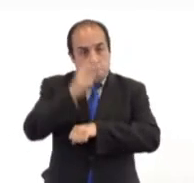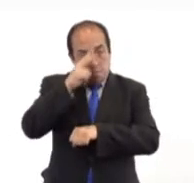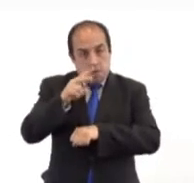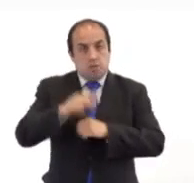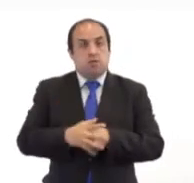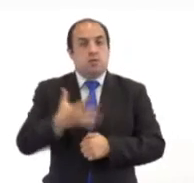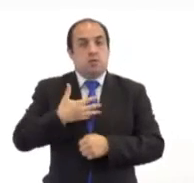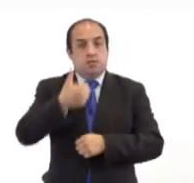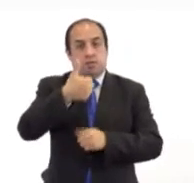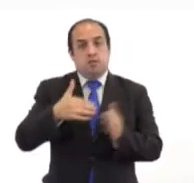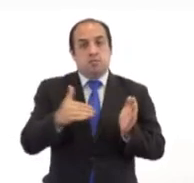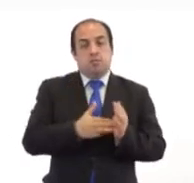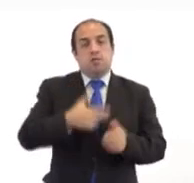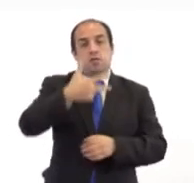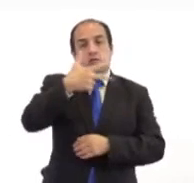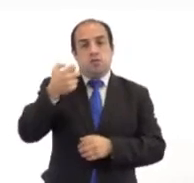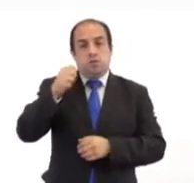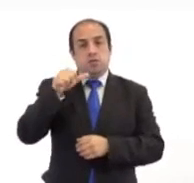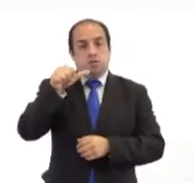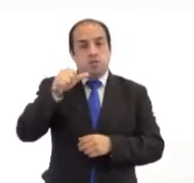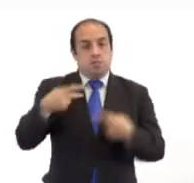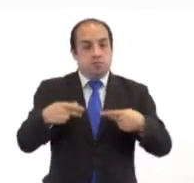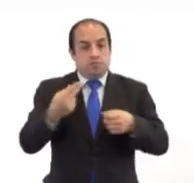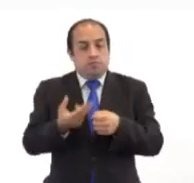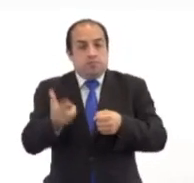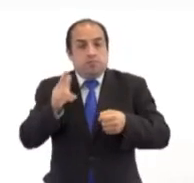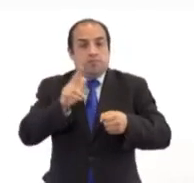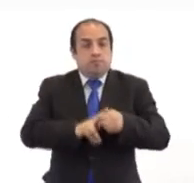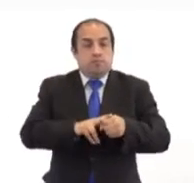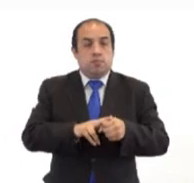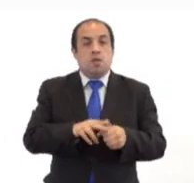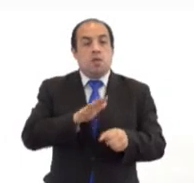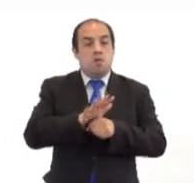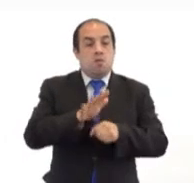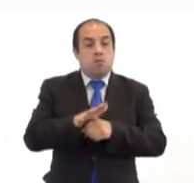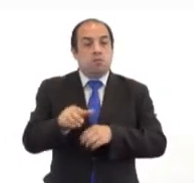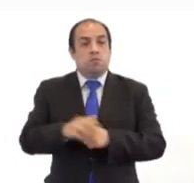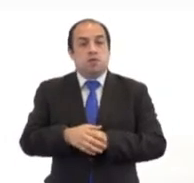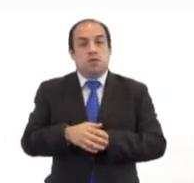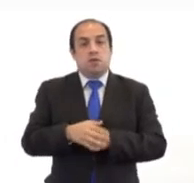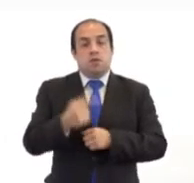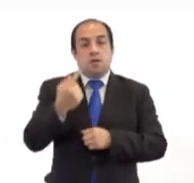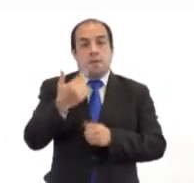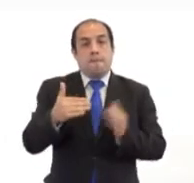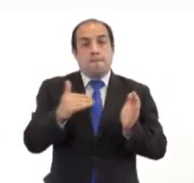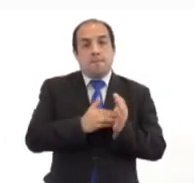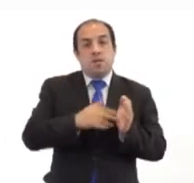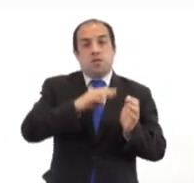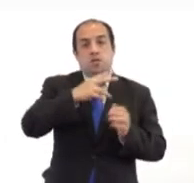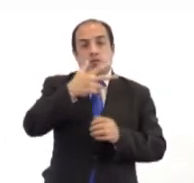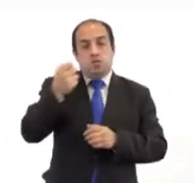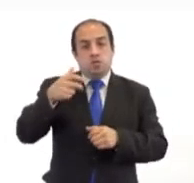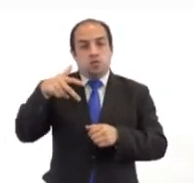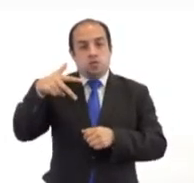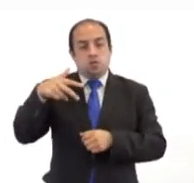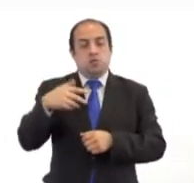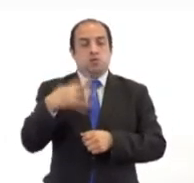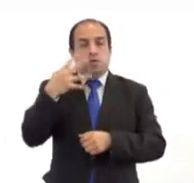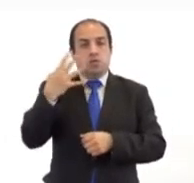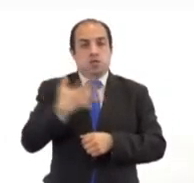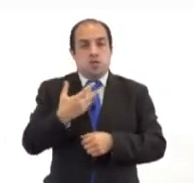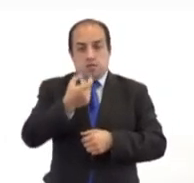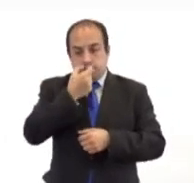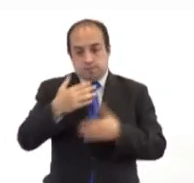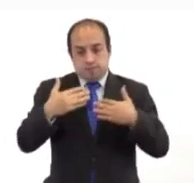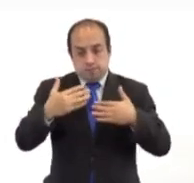tenemos 6,816 hospitalizados, de los cuales 1,814 requieren un ventilador. En este sentido también tenemos una reducción